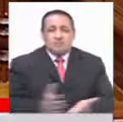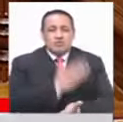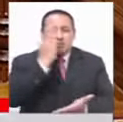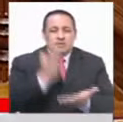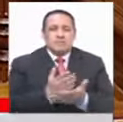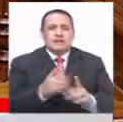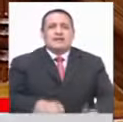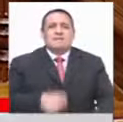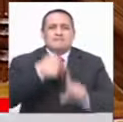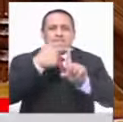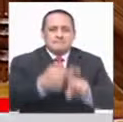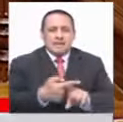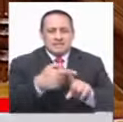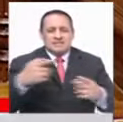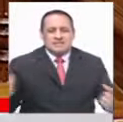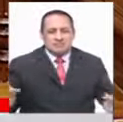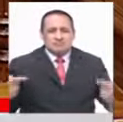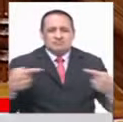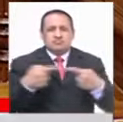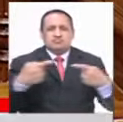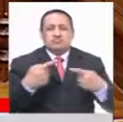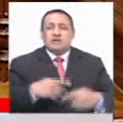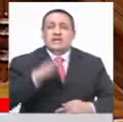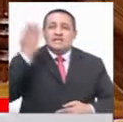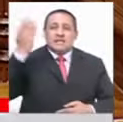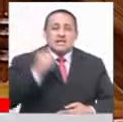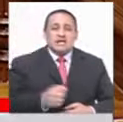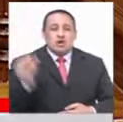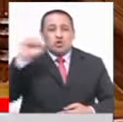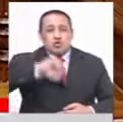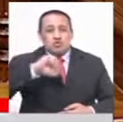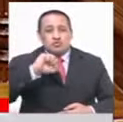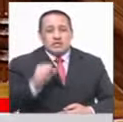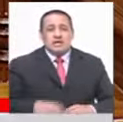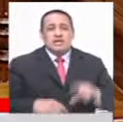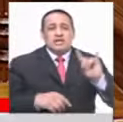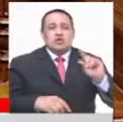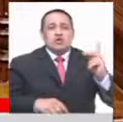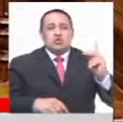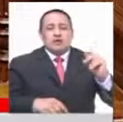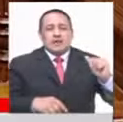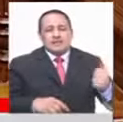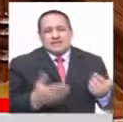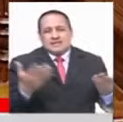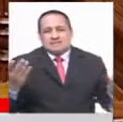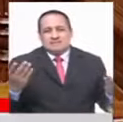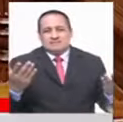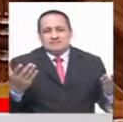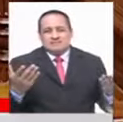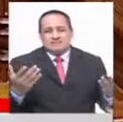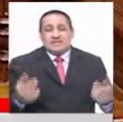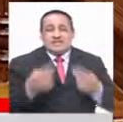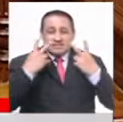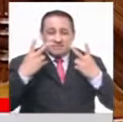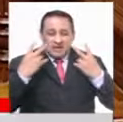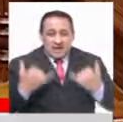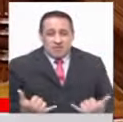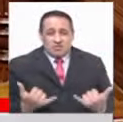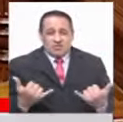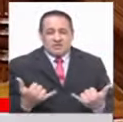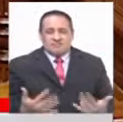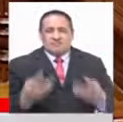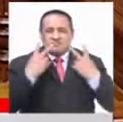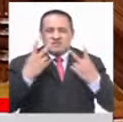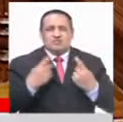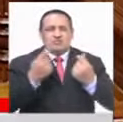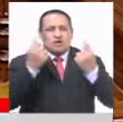se sumó el conflicto entre Rusia y Ucrania, que nos llevó a esta realidad, la de